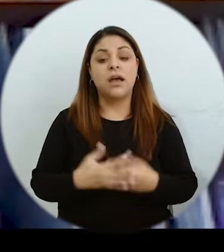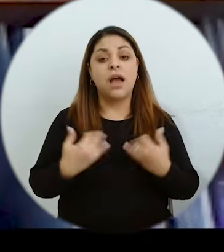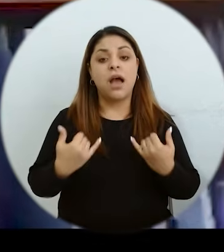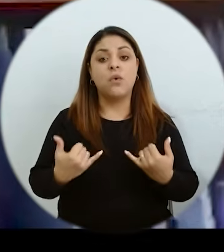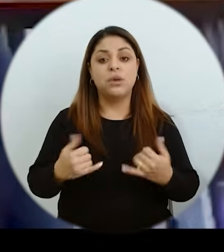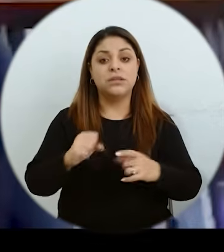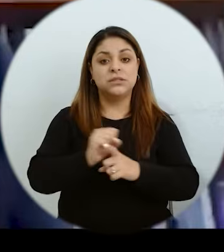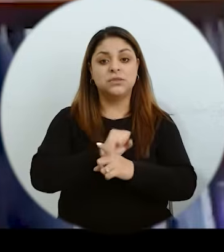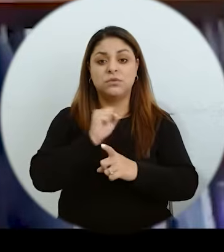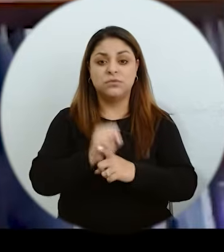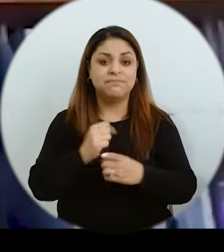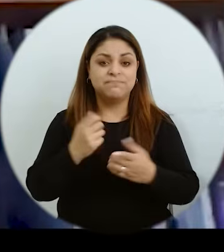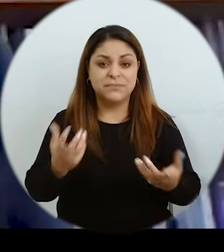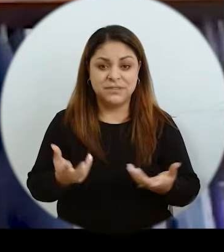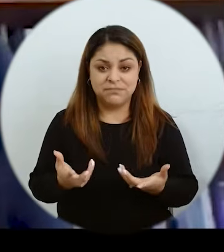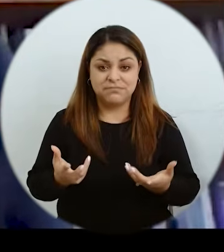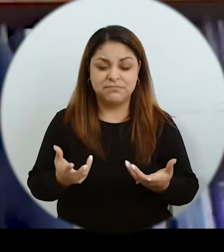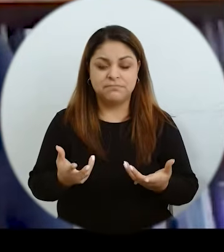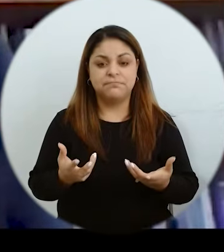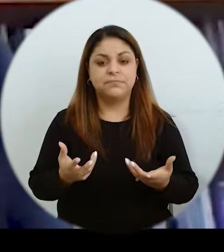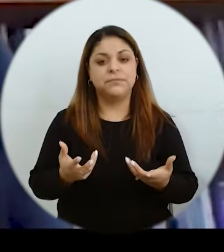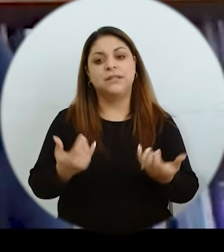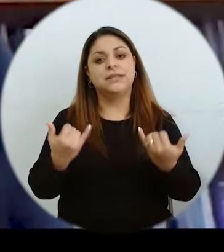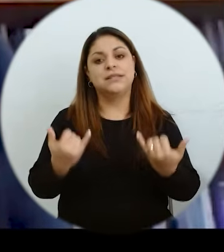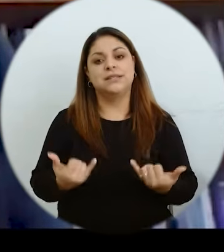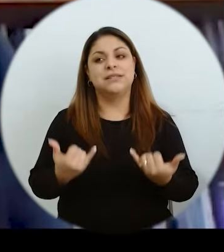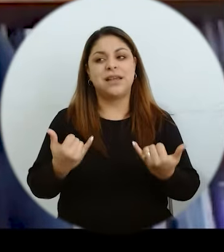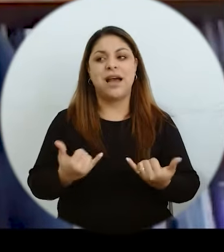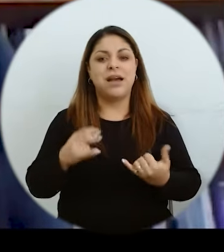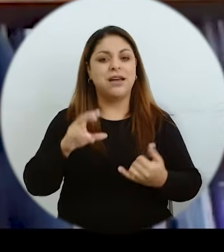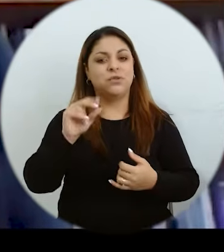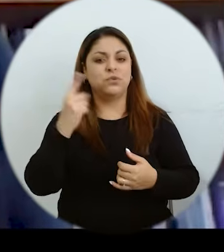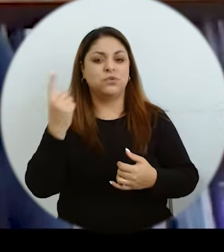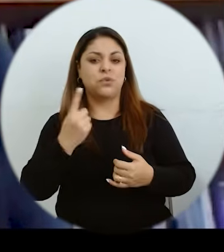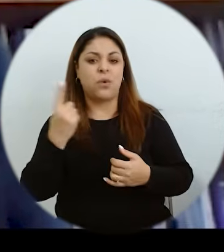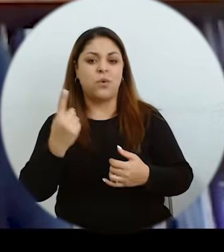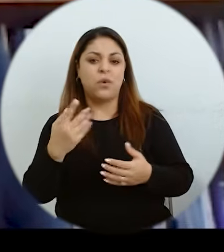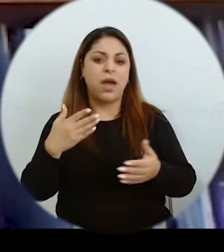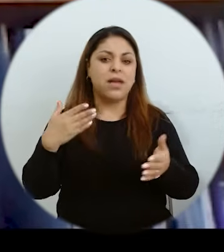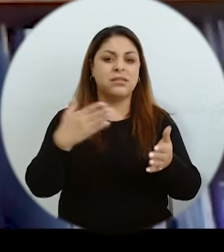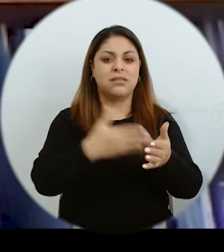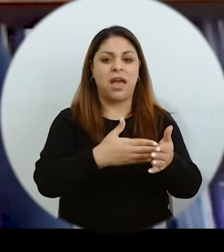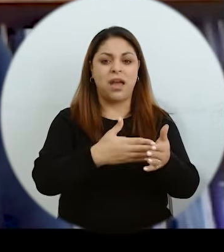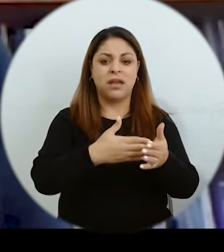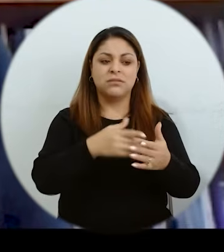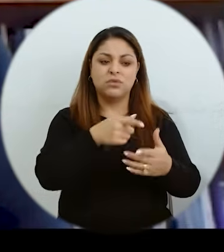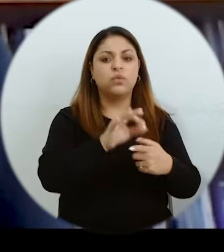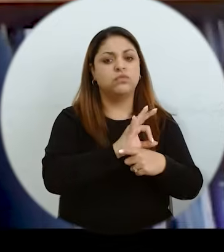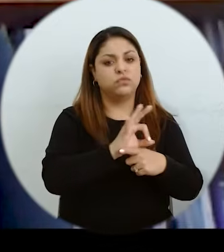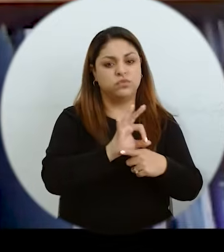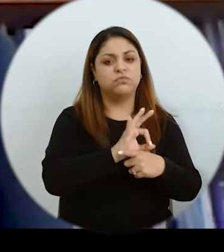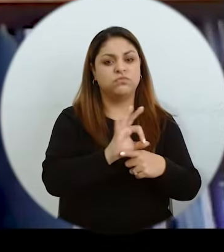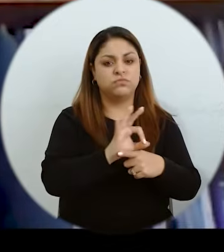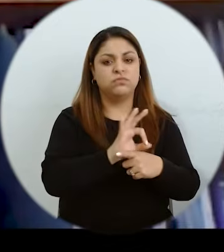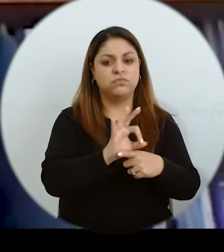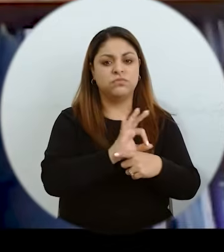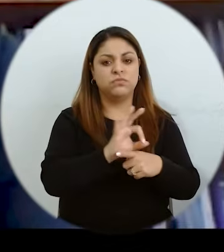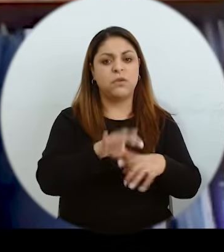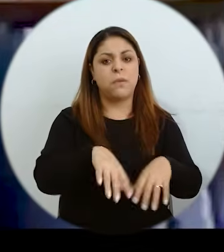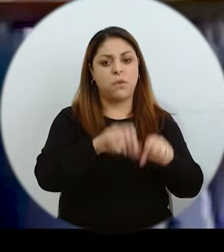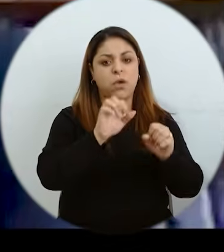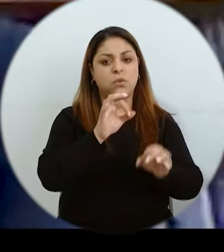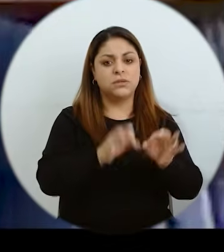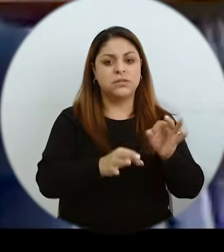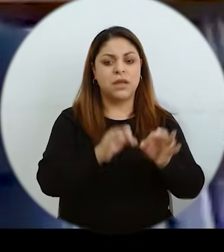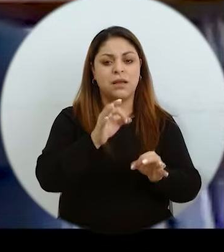reclaman permanentemente, entramos en una situación en la cual se está ya no solo atacando